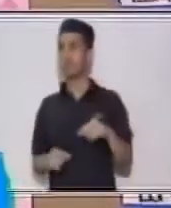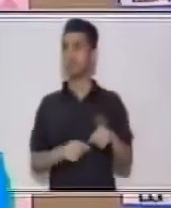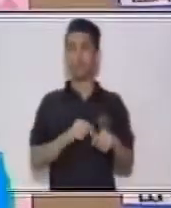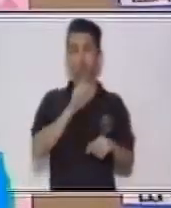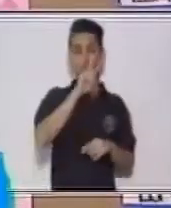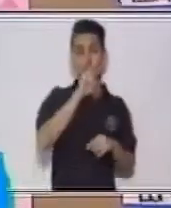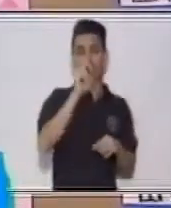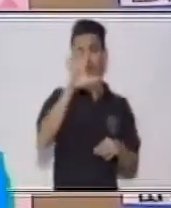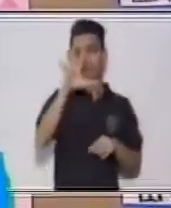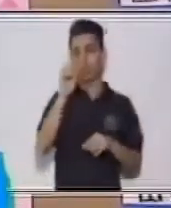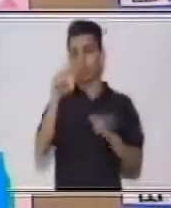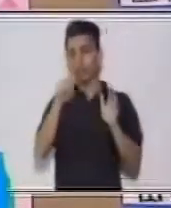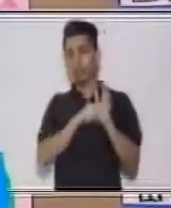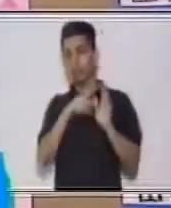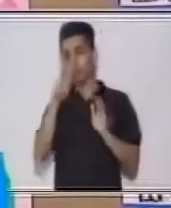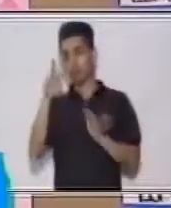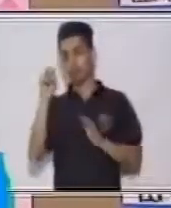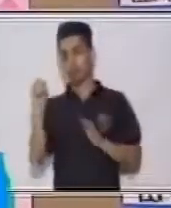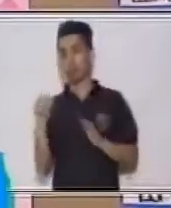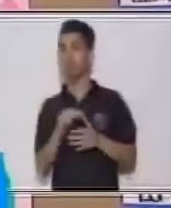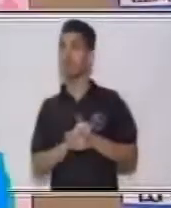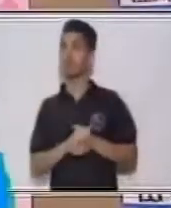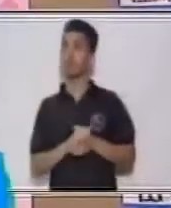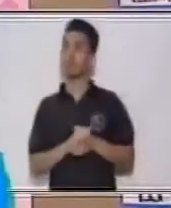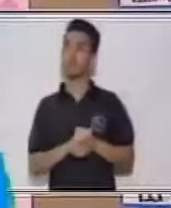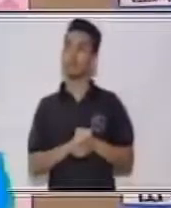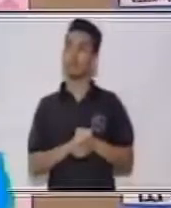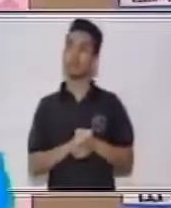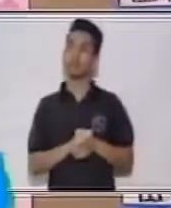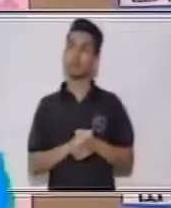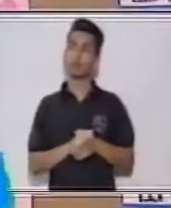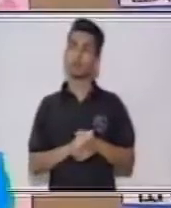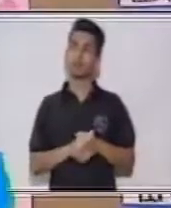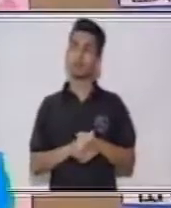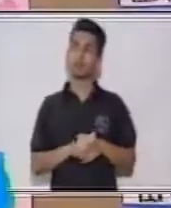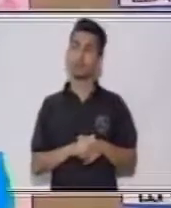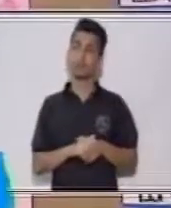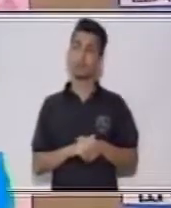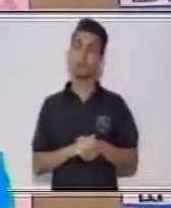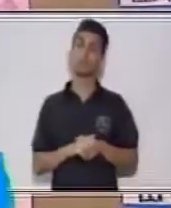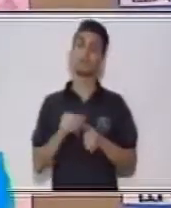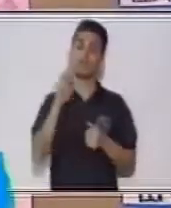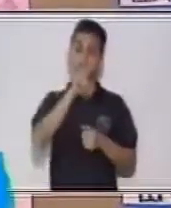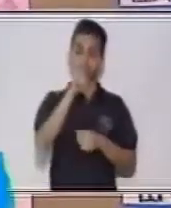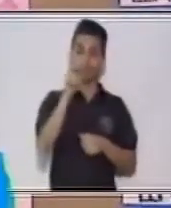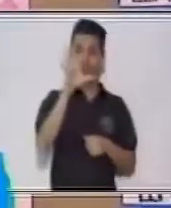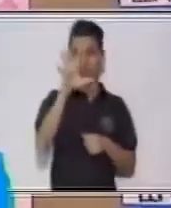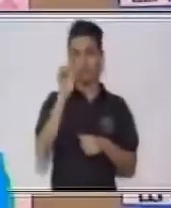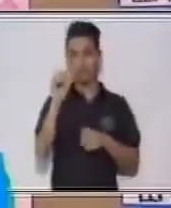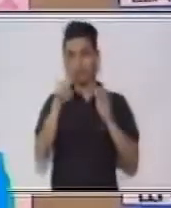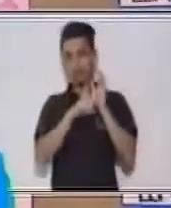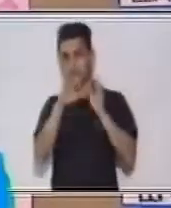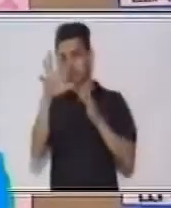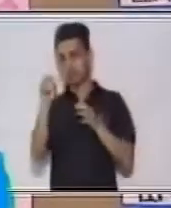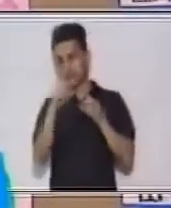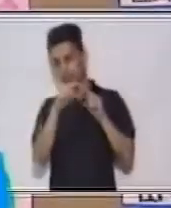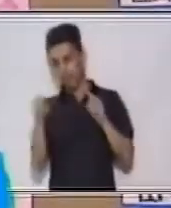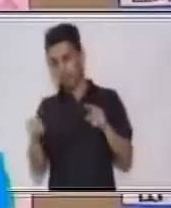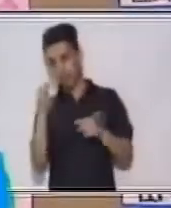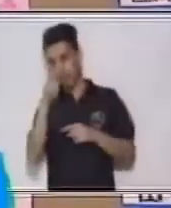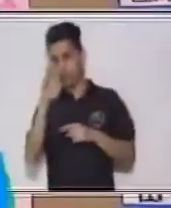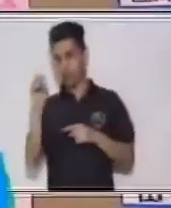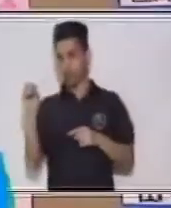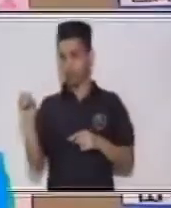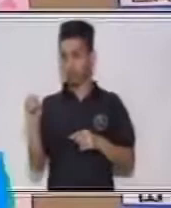250 menos 200 250 menos 50 200 200